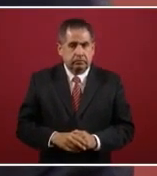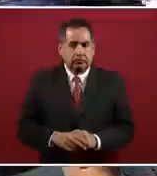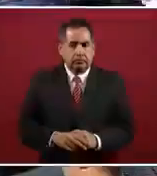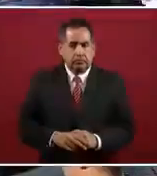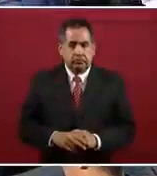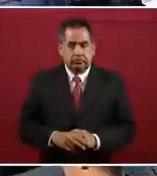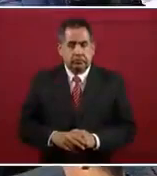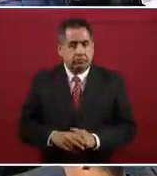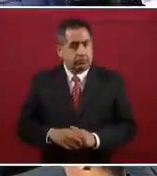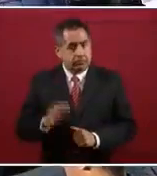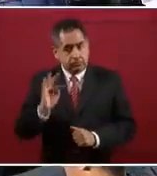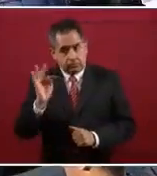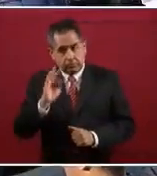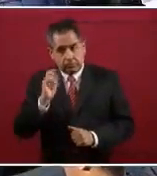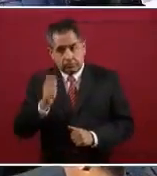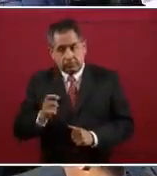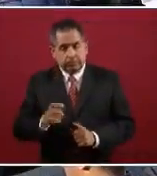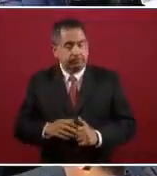Si hay